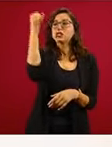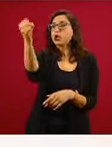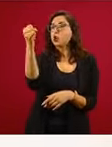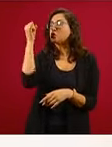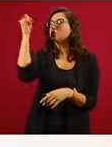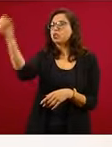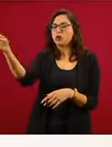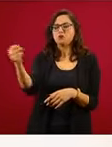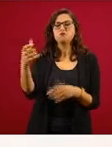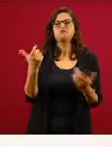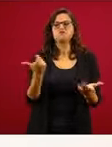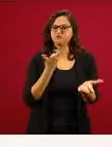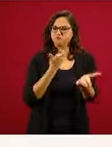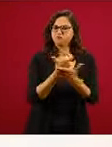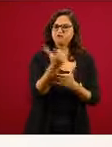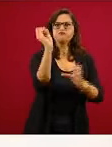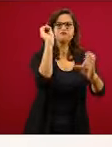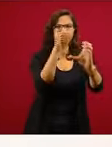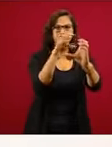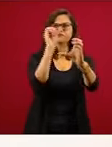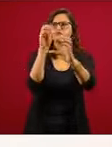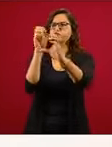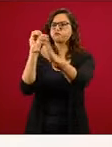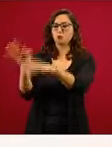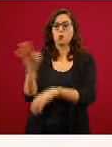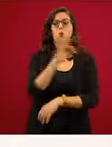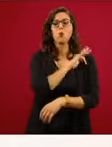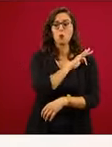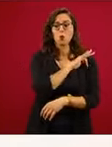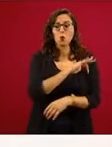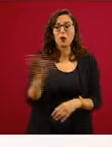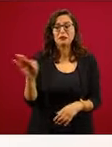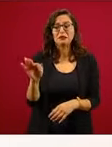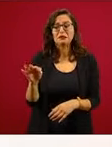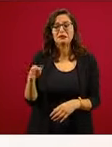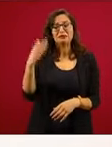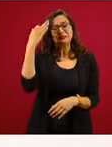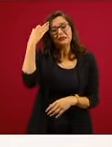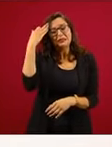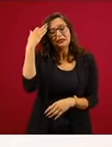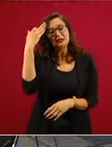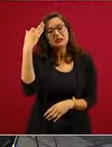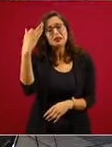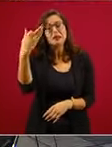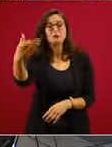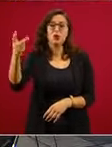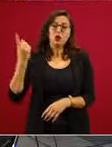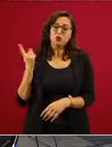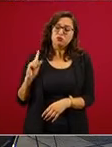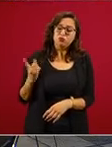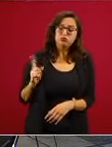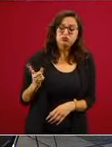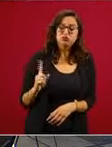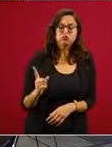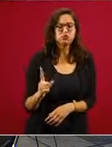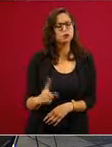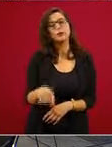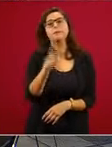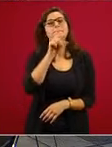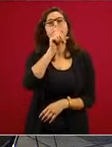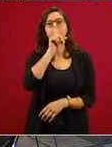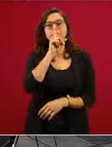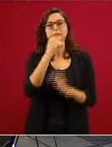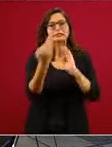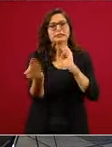recibir lo que le corresponde sin tener que recorrer largas distancias. En